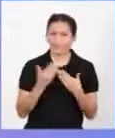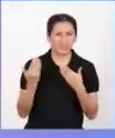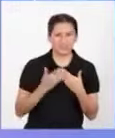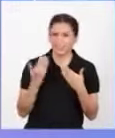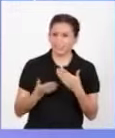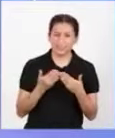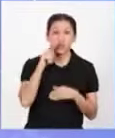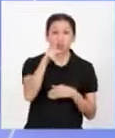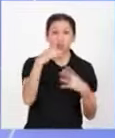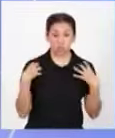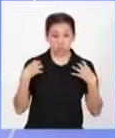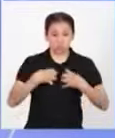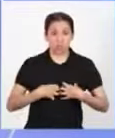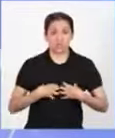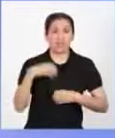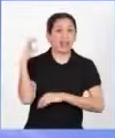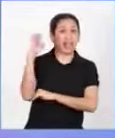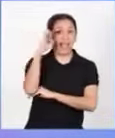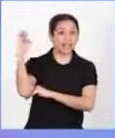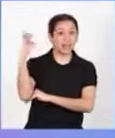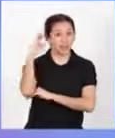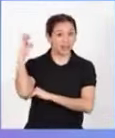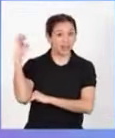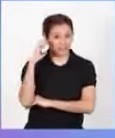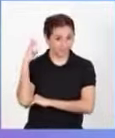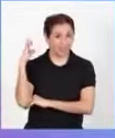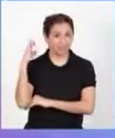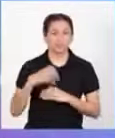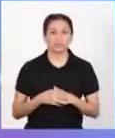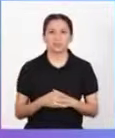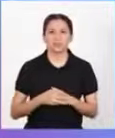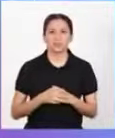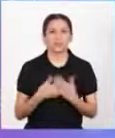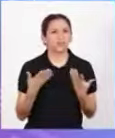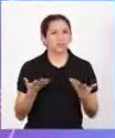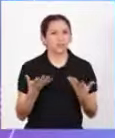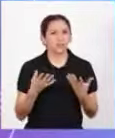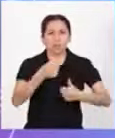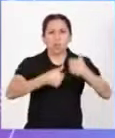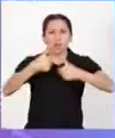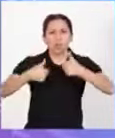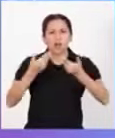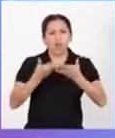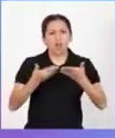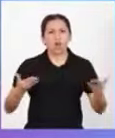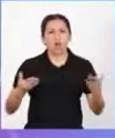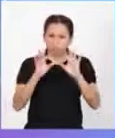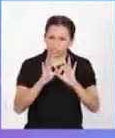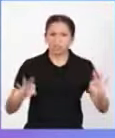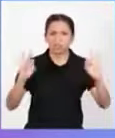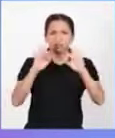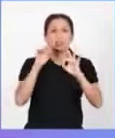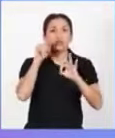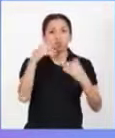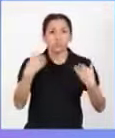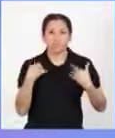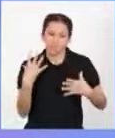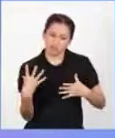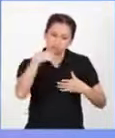Como fácil, con tu mochila para emergencias. ¿Cuáles son los artículos